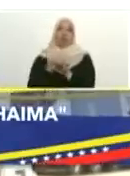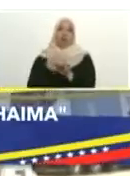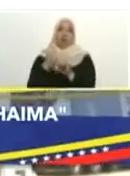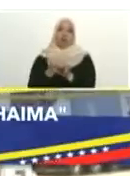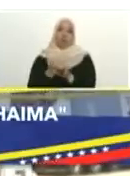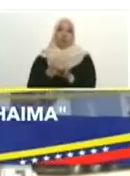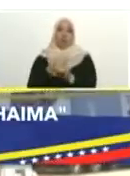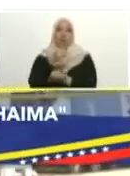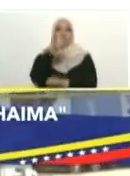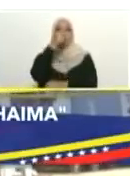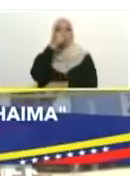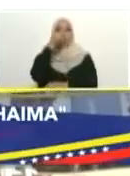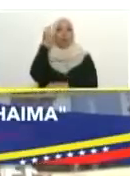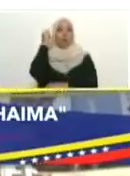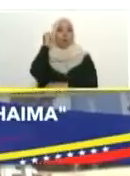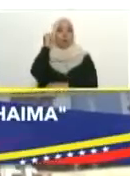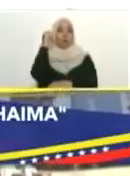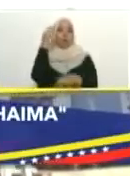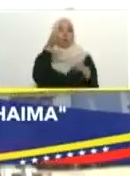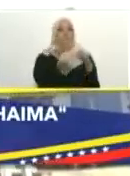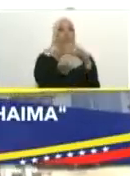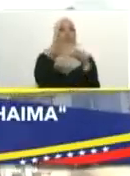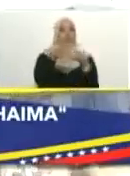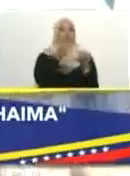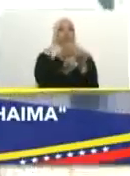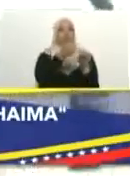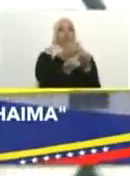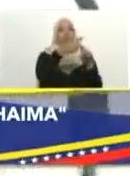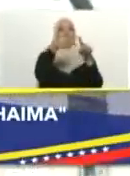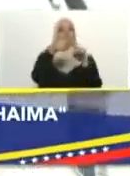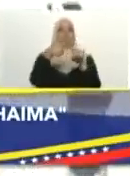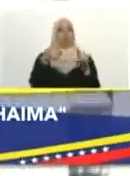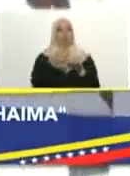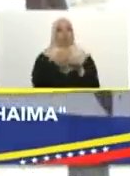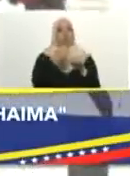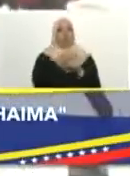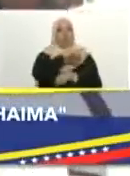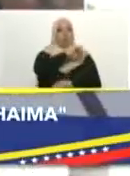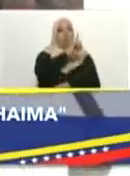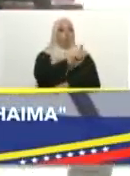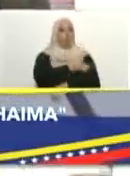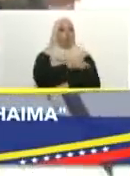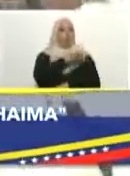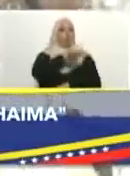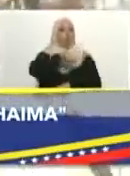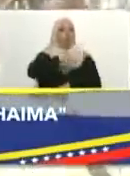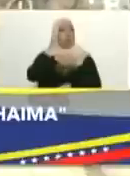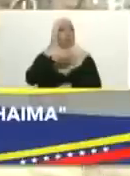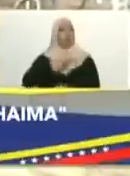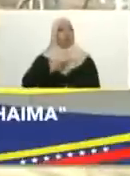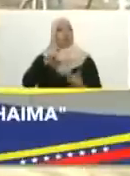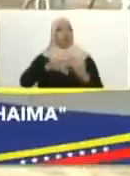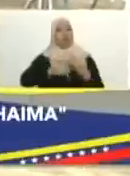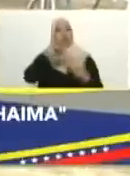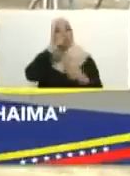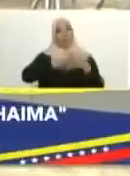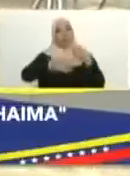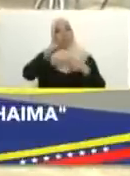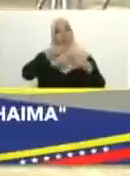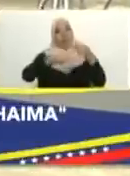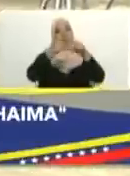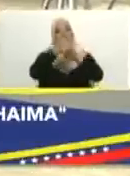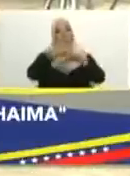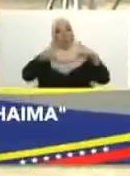las trabajadoras de nuestra clase obrera, son virtudes fundamentales para poder nosotros plantearnos construir una patria